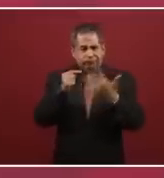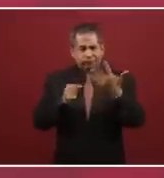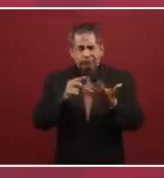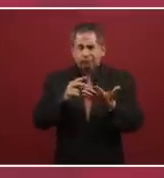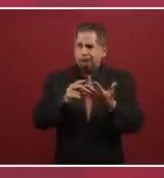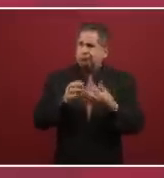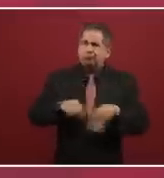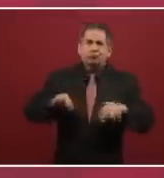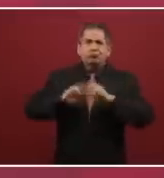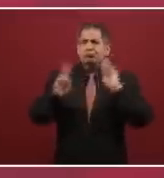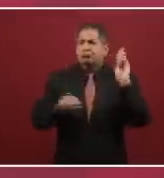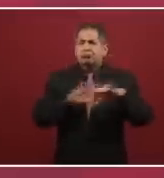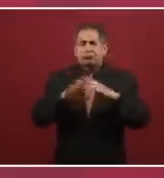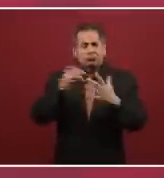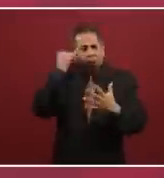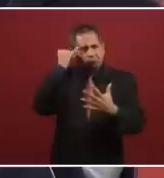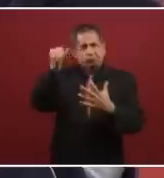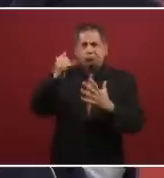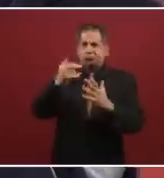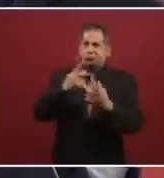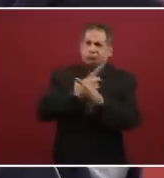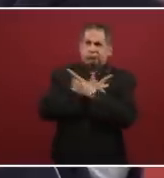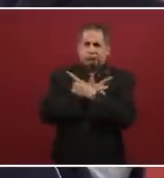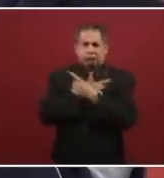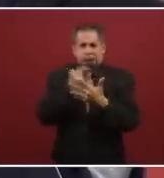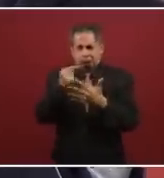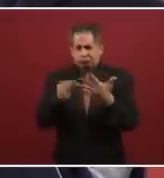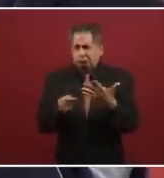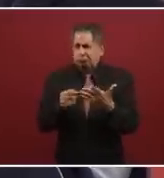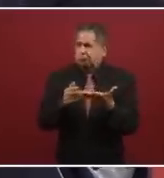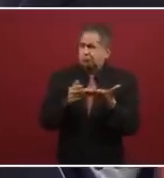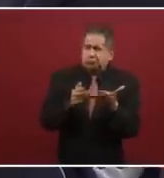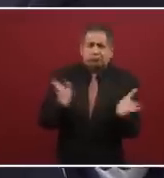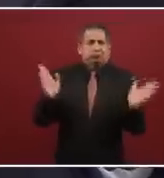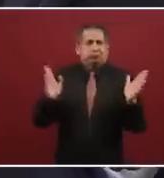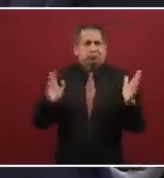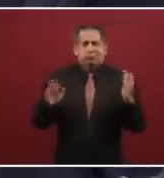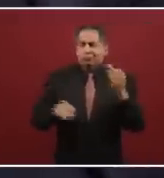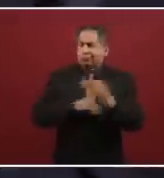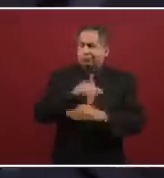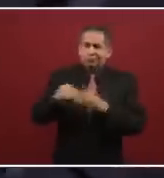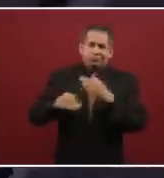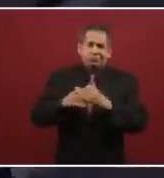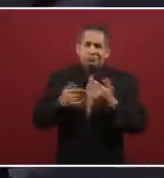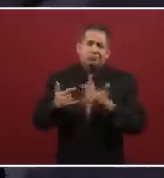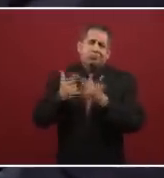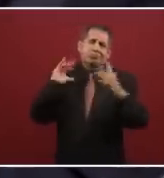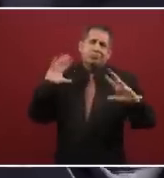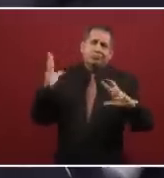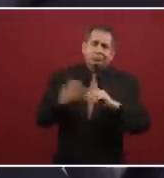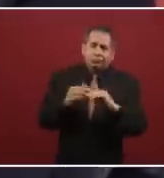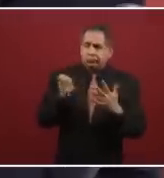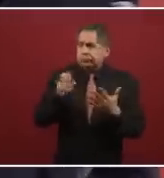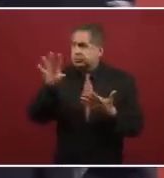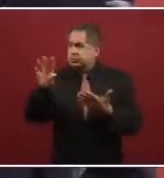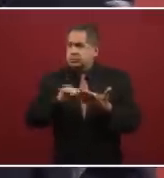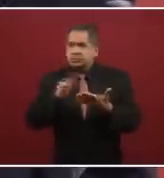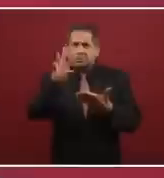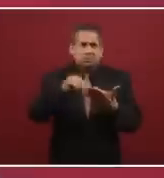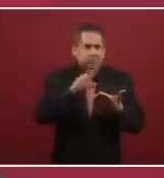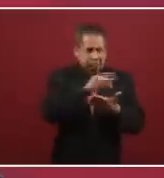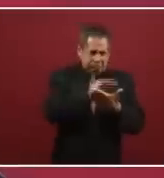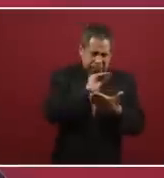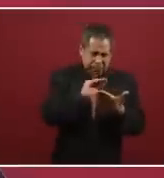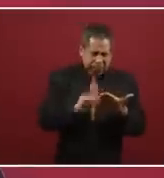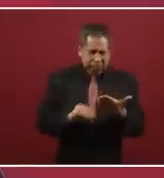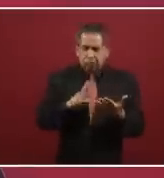universales, son preceptos aplicados a lo largo de toda la historia del mundo